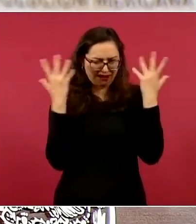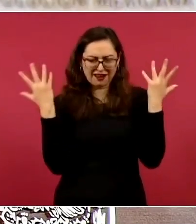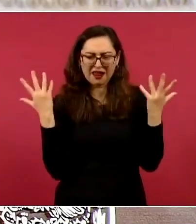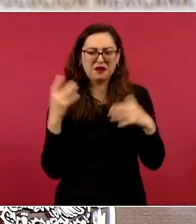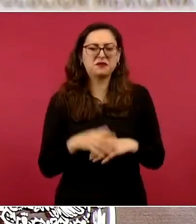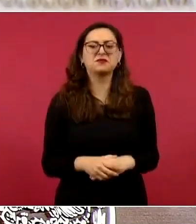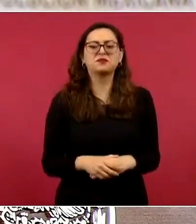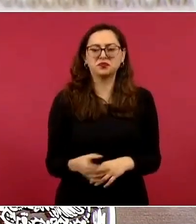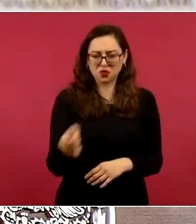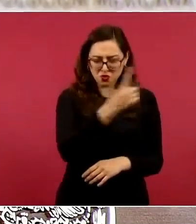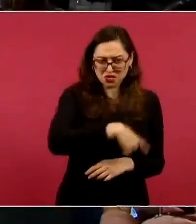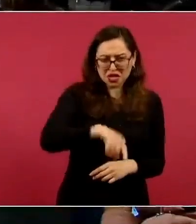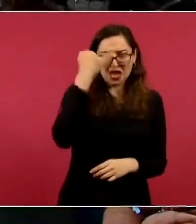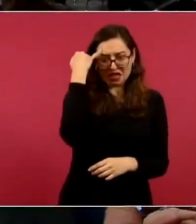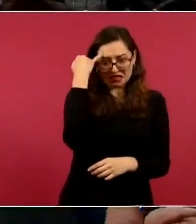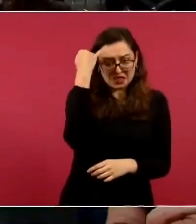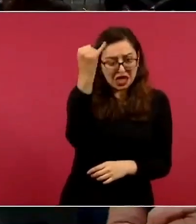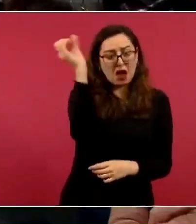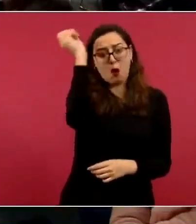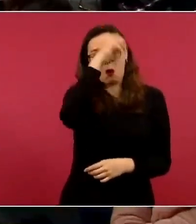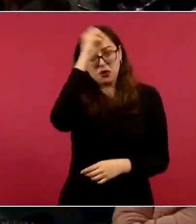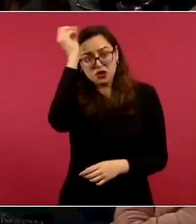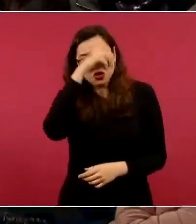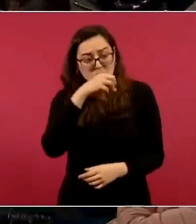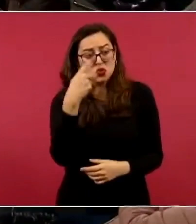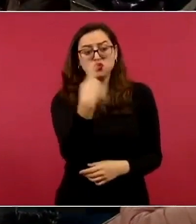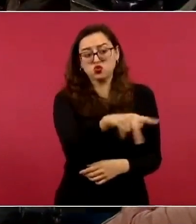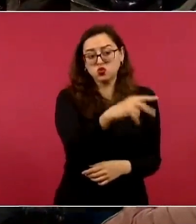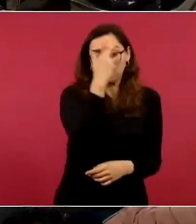y las expresan o las esconden,